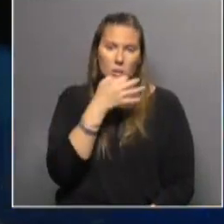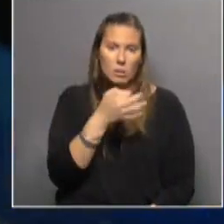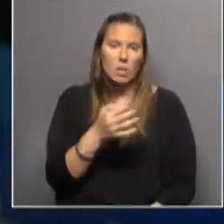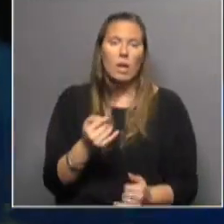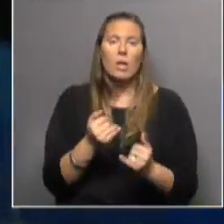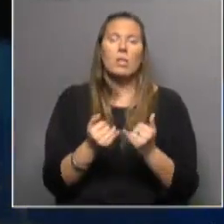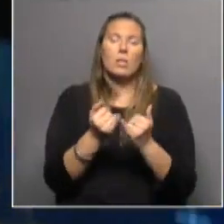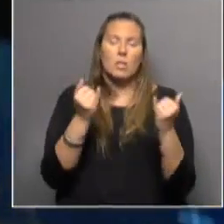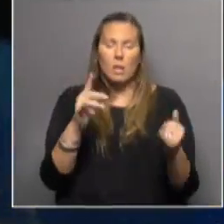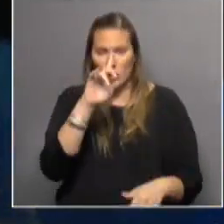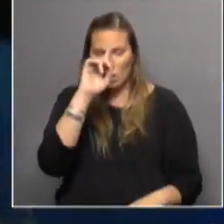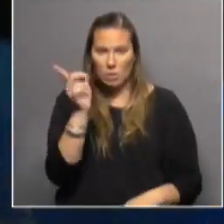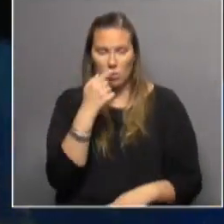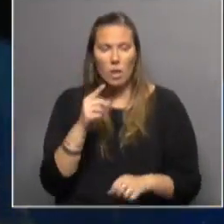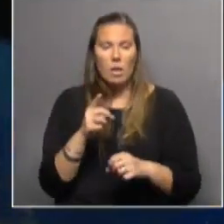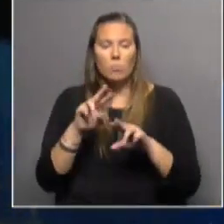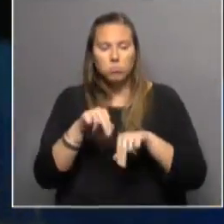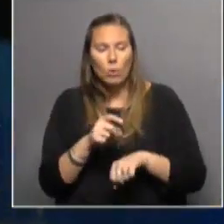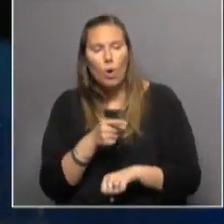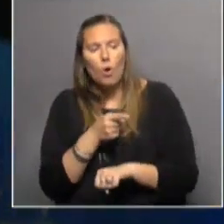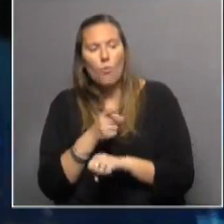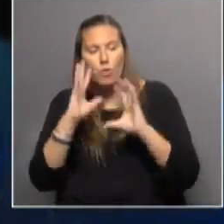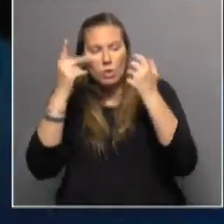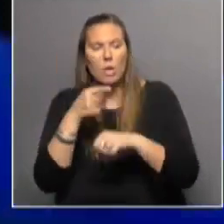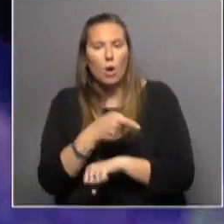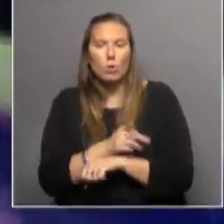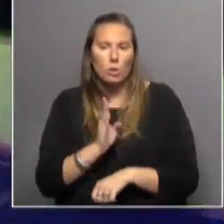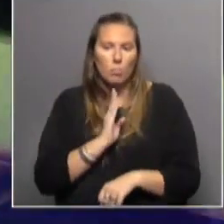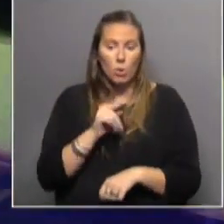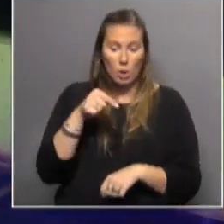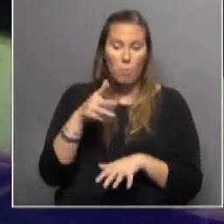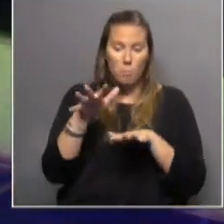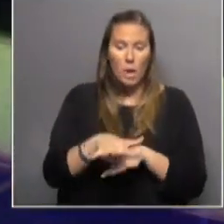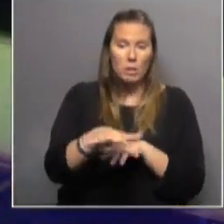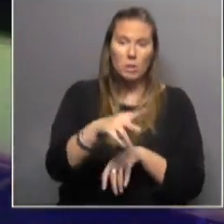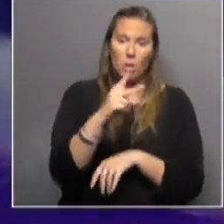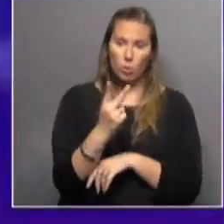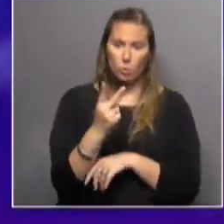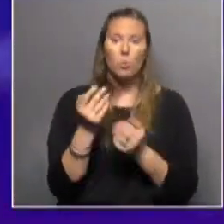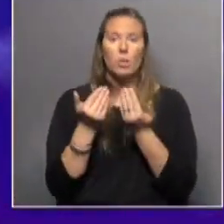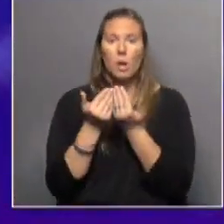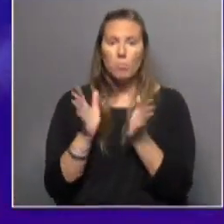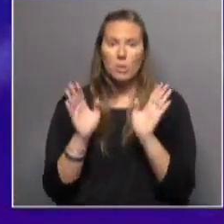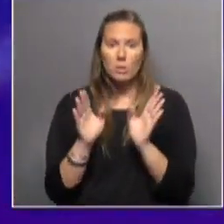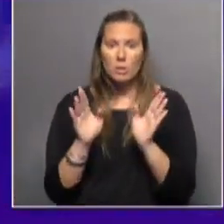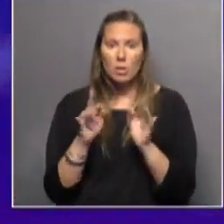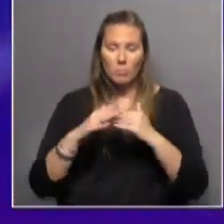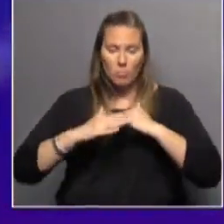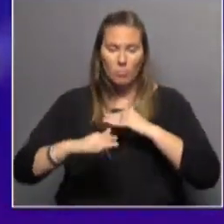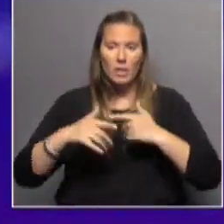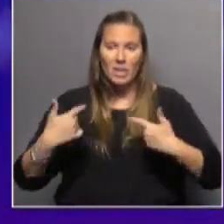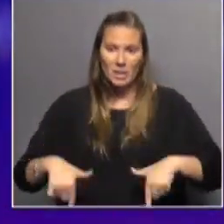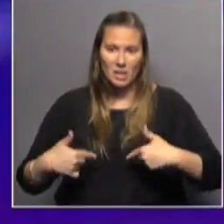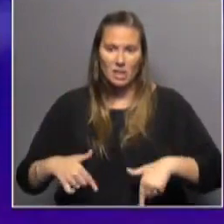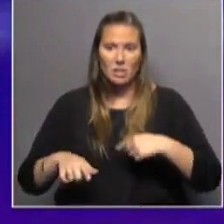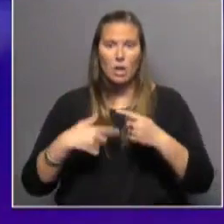Internacional de la Eliminación de la Violencia contra la Mujer y Morena Ferreira se hacen dos marchas en Montevideo, una que sale desde la explanada de la Intendencia y